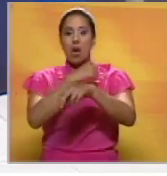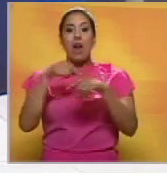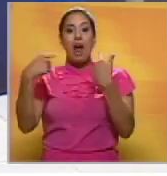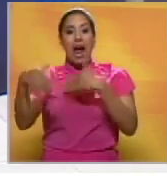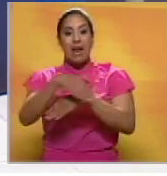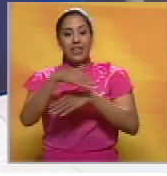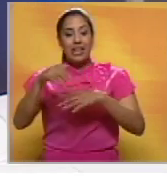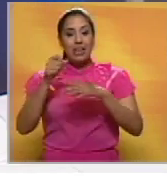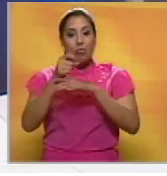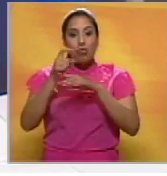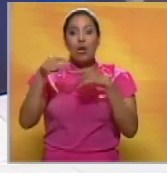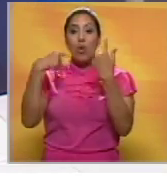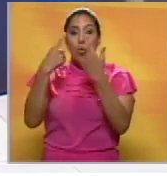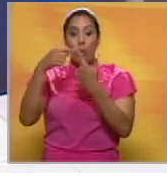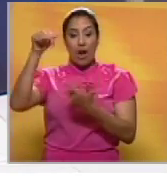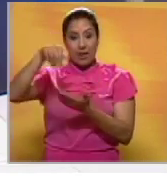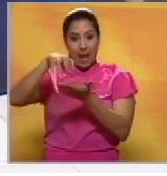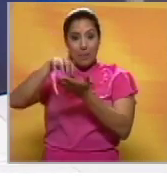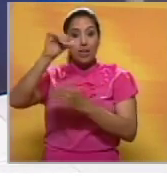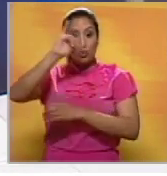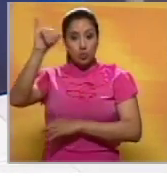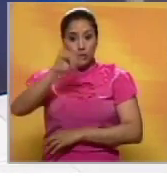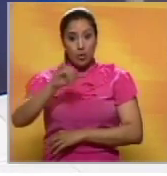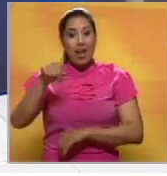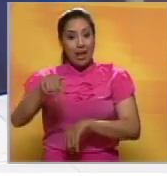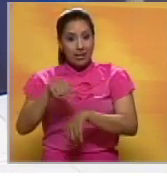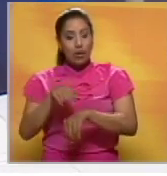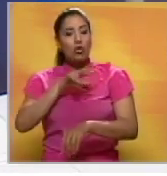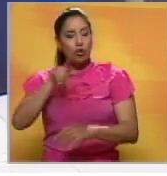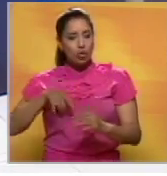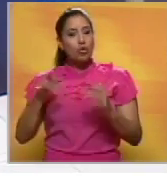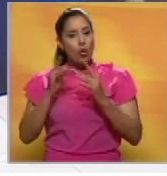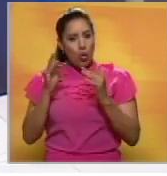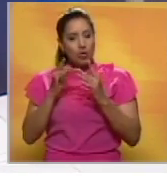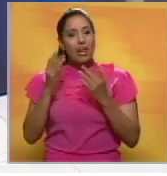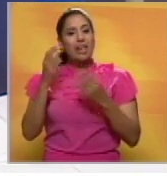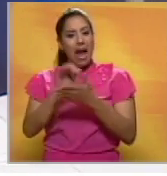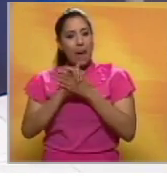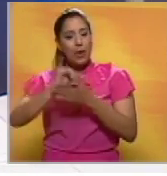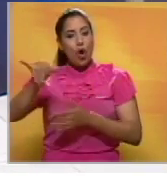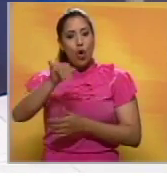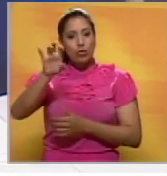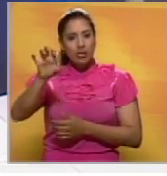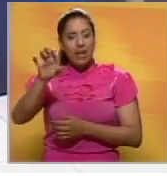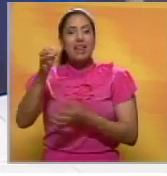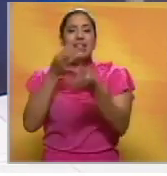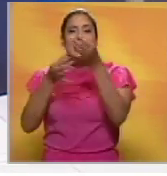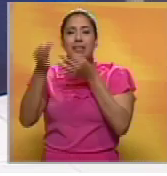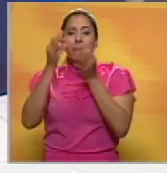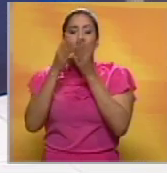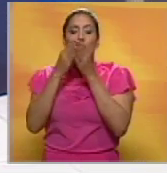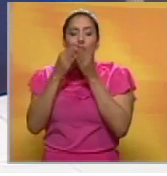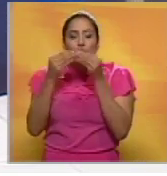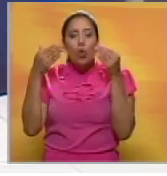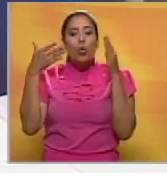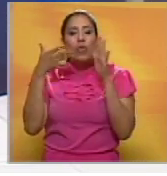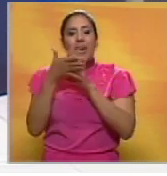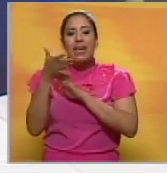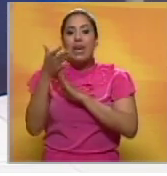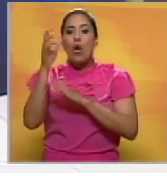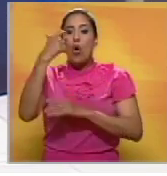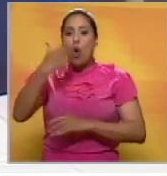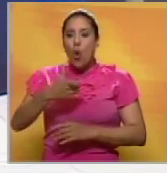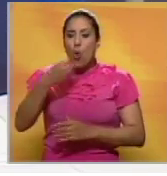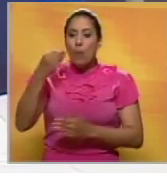en la avenida Fuerzas Armadas de la capital zuliana. A esta hora vamos a hacer un contacto con nuestro compañero José Leonardo Nava, quien nos trae detalles del caso